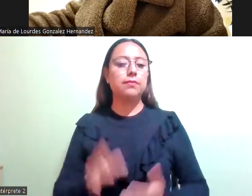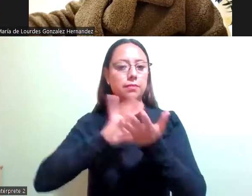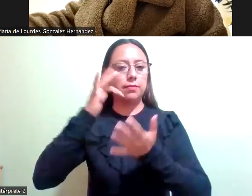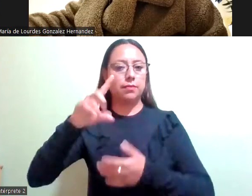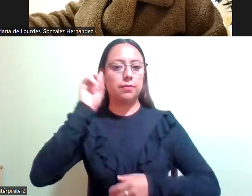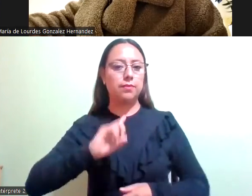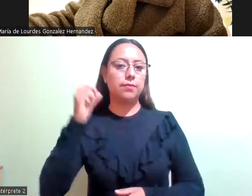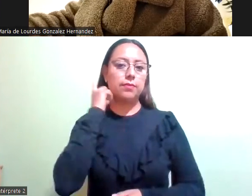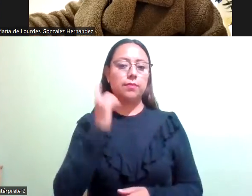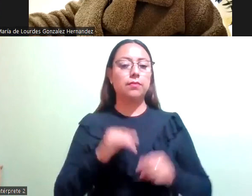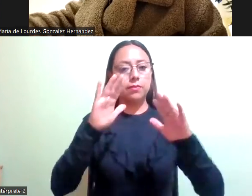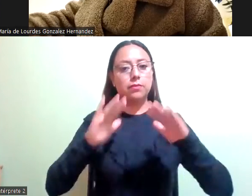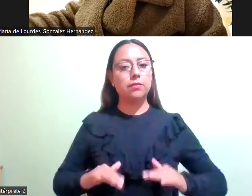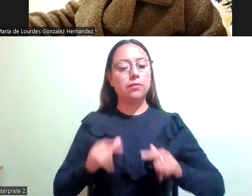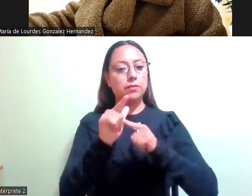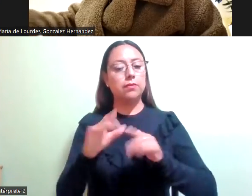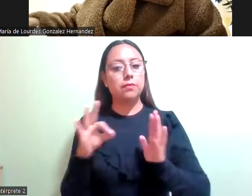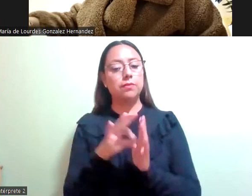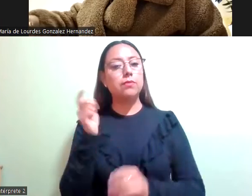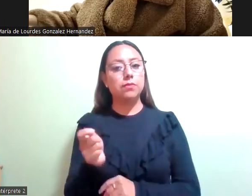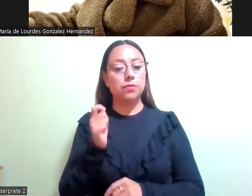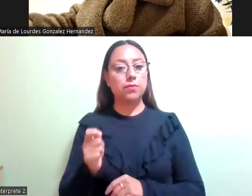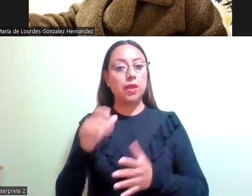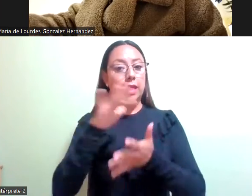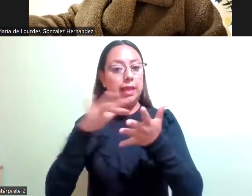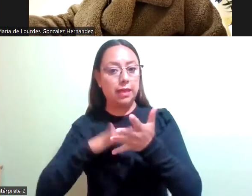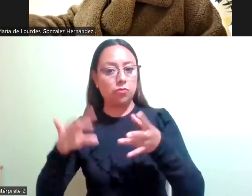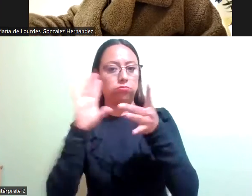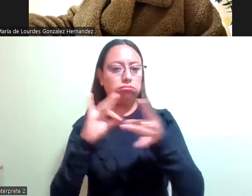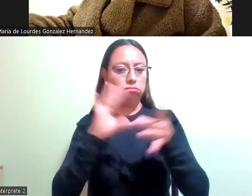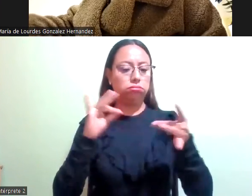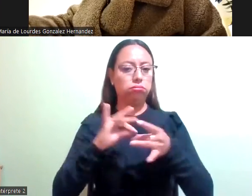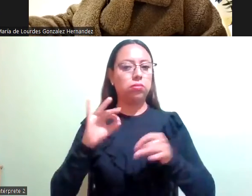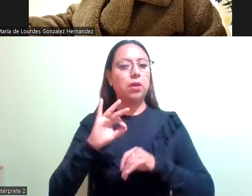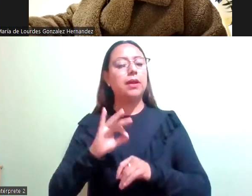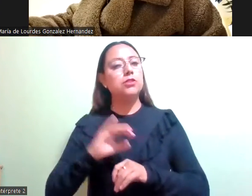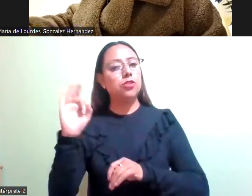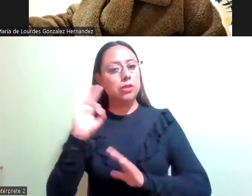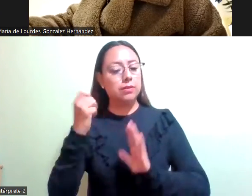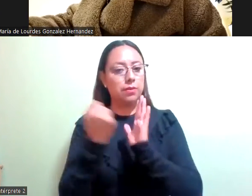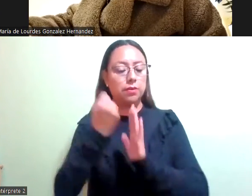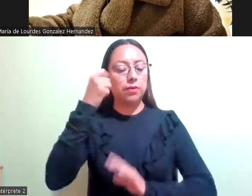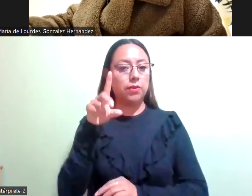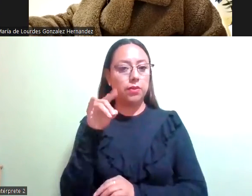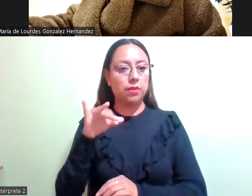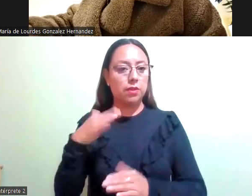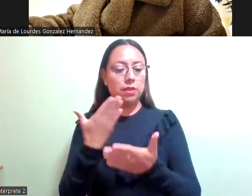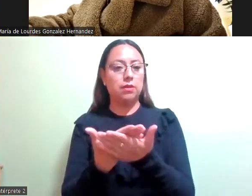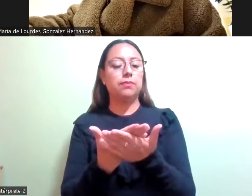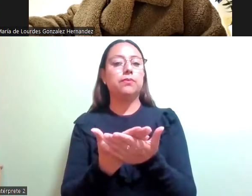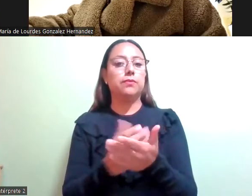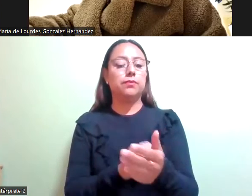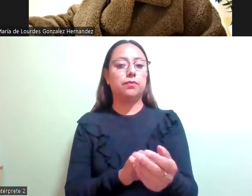El siguiente punto del orden del día es la lectura, discusión y en su caso aprobación del dictamen en sentido positivo